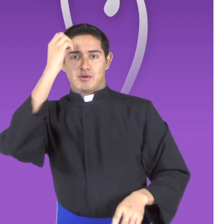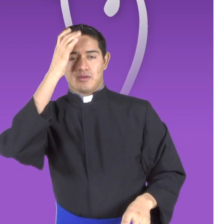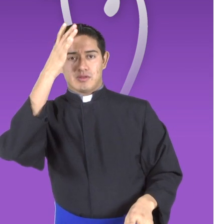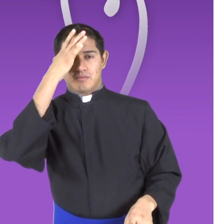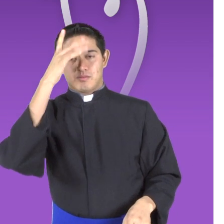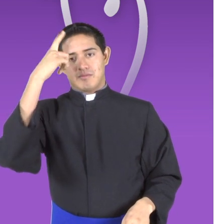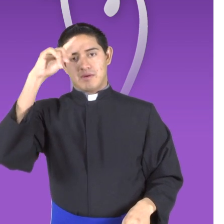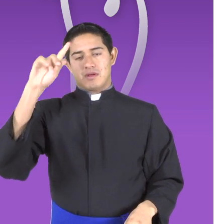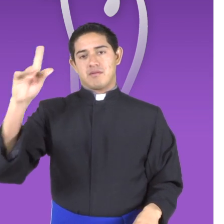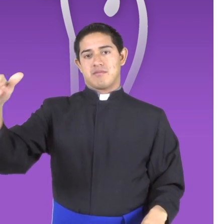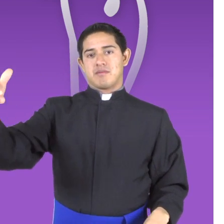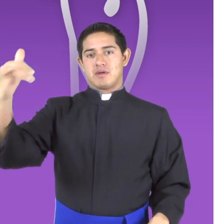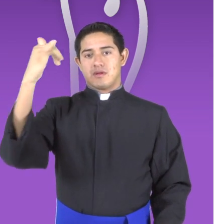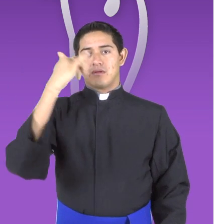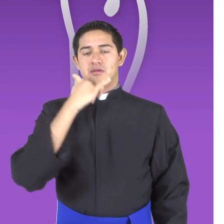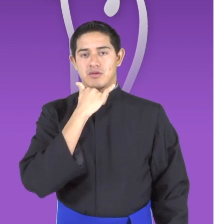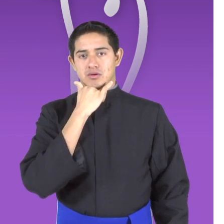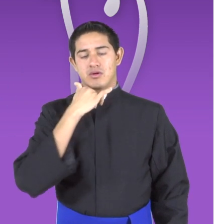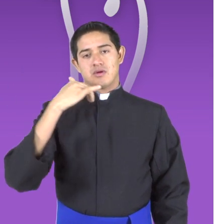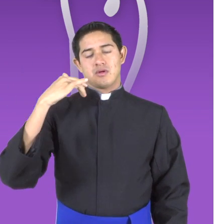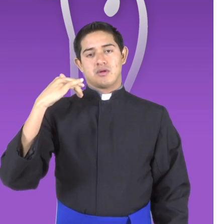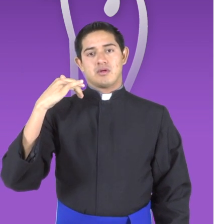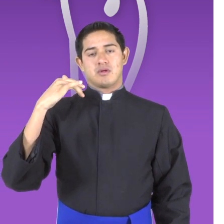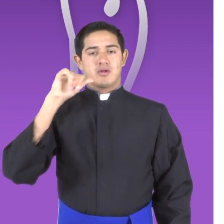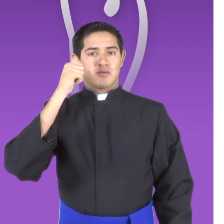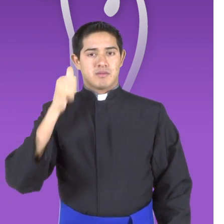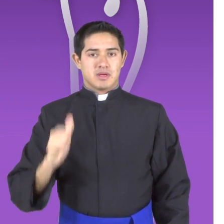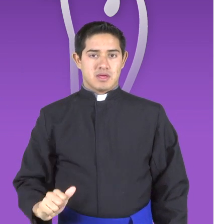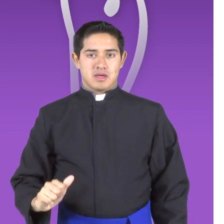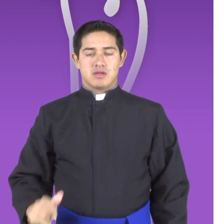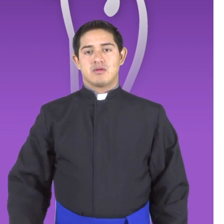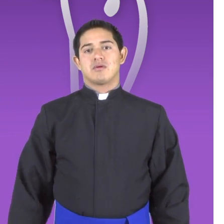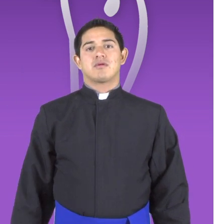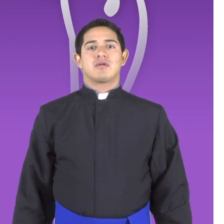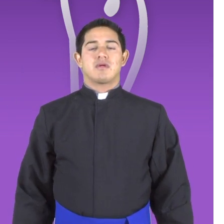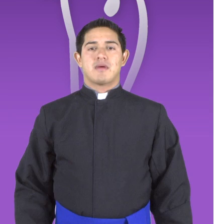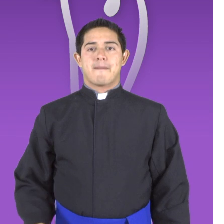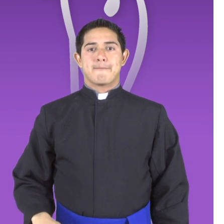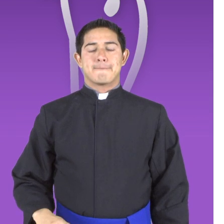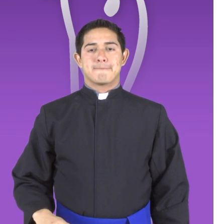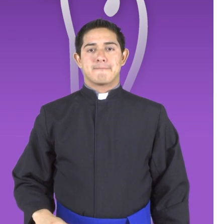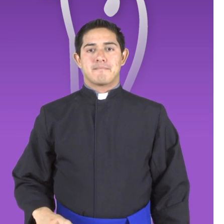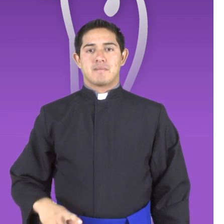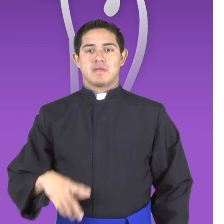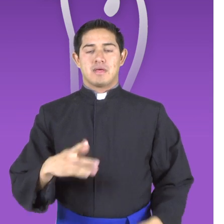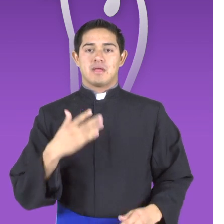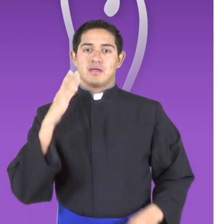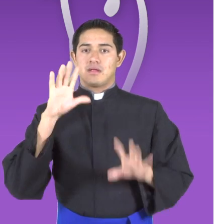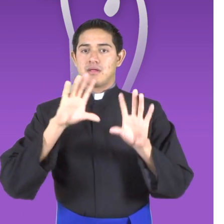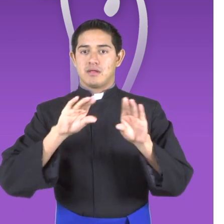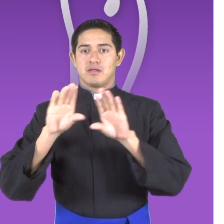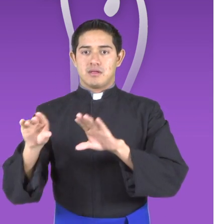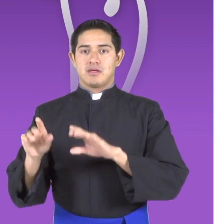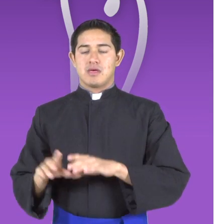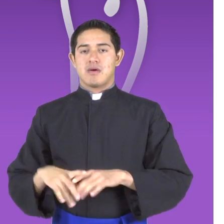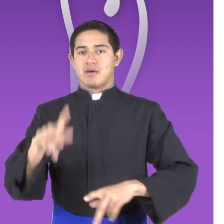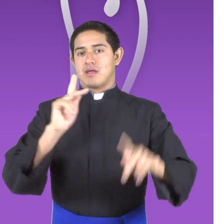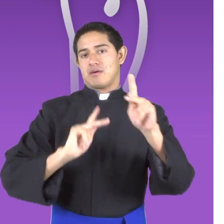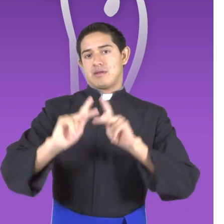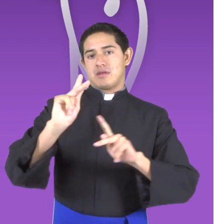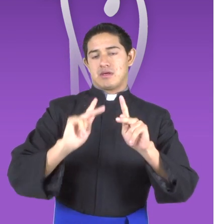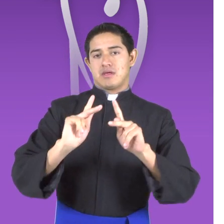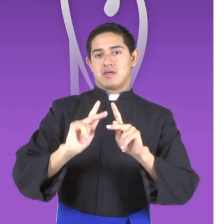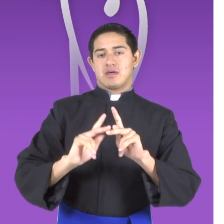perdón de los pecados. Él quería que todos se arrepintieran para poder empezar a encontrar lo que es la llegada del